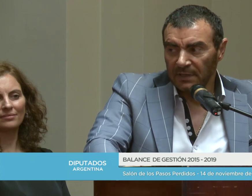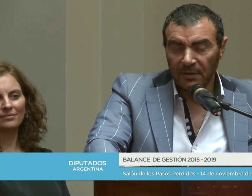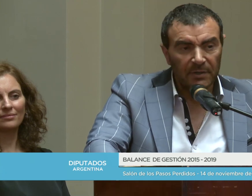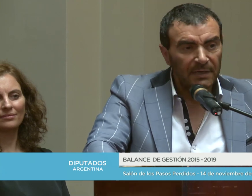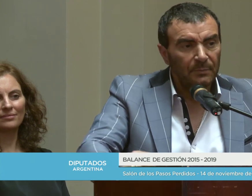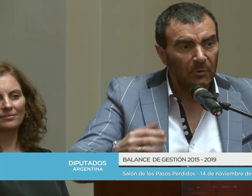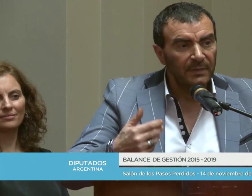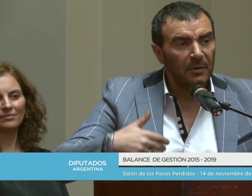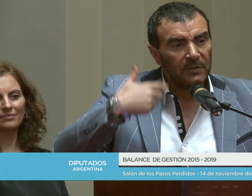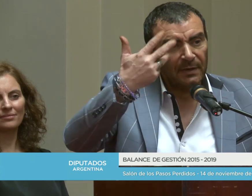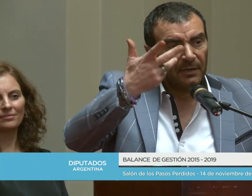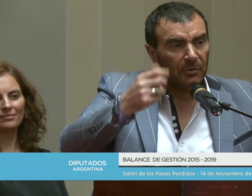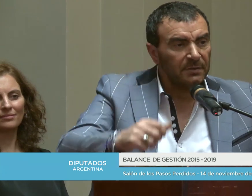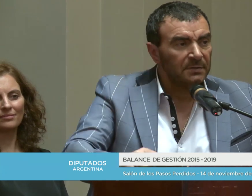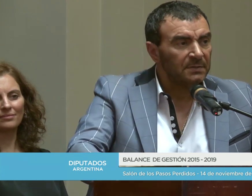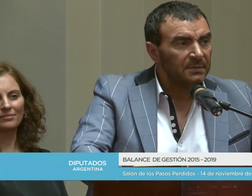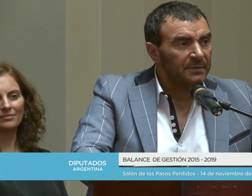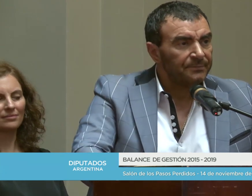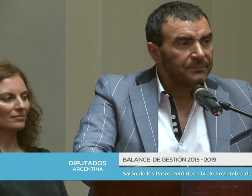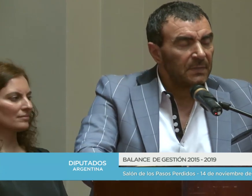como secretario general, por ende a los trabajadores.